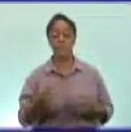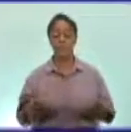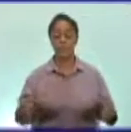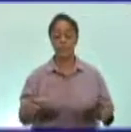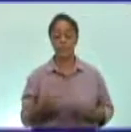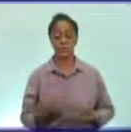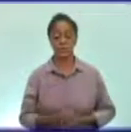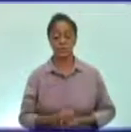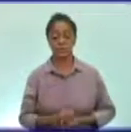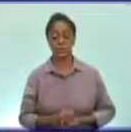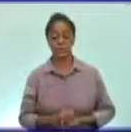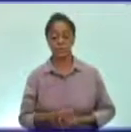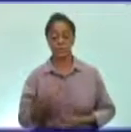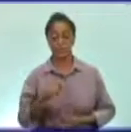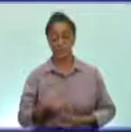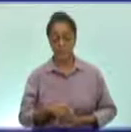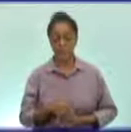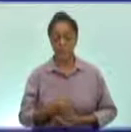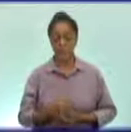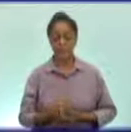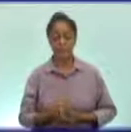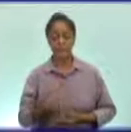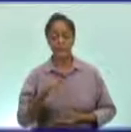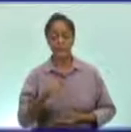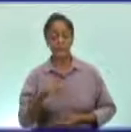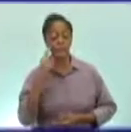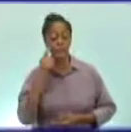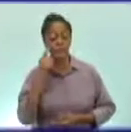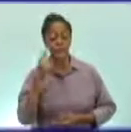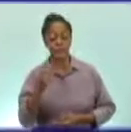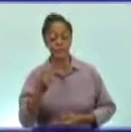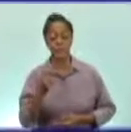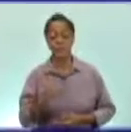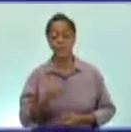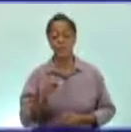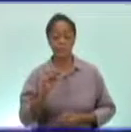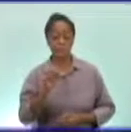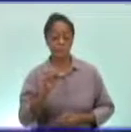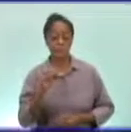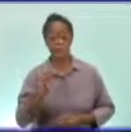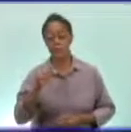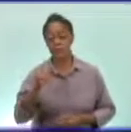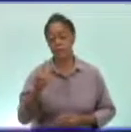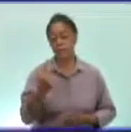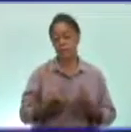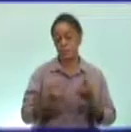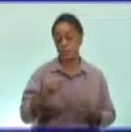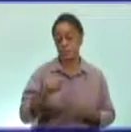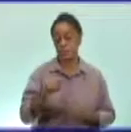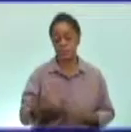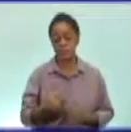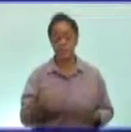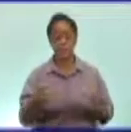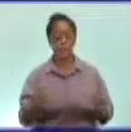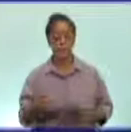reinos. Ahora, hoy conoces un poquito de cada uno de ellos. En grados superiores